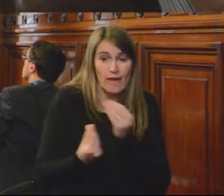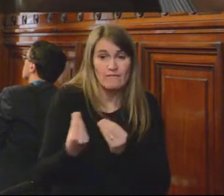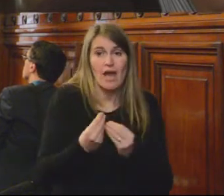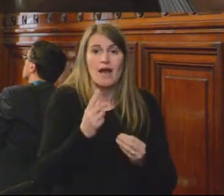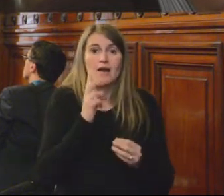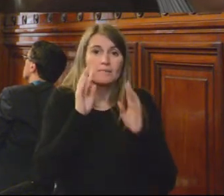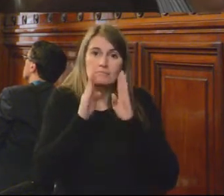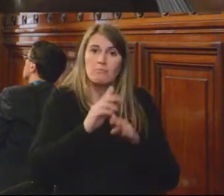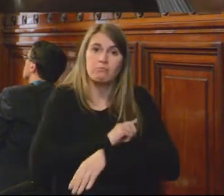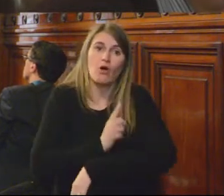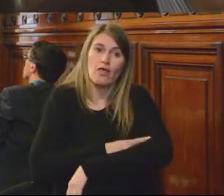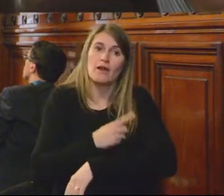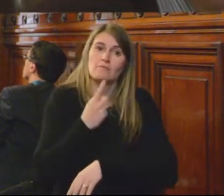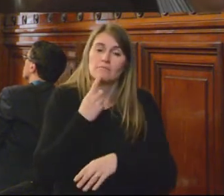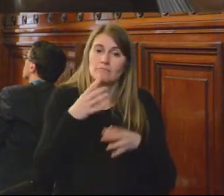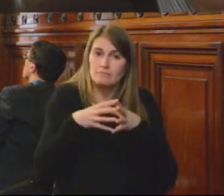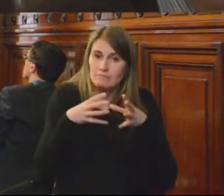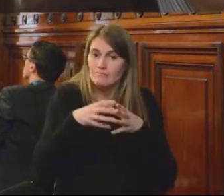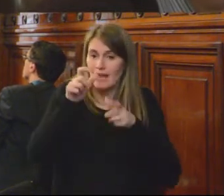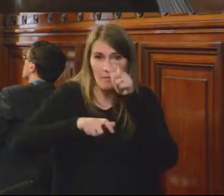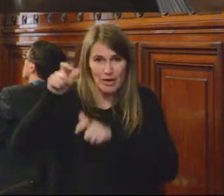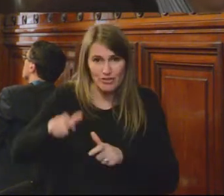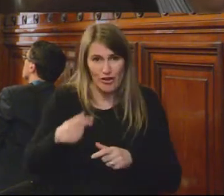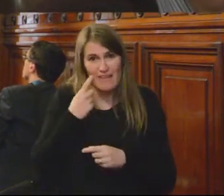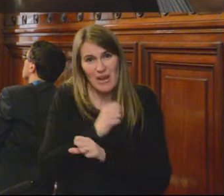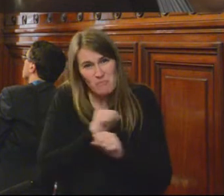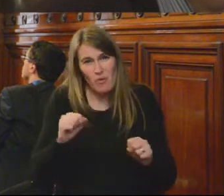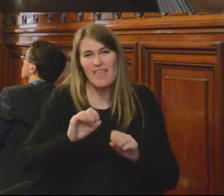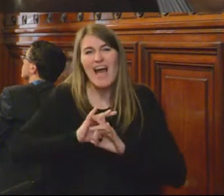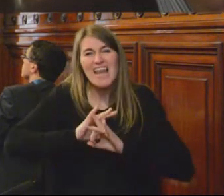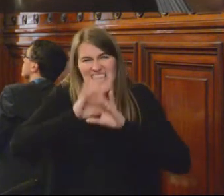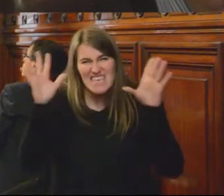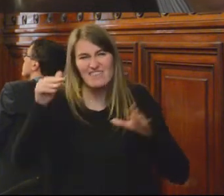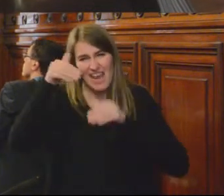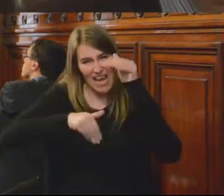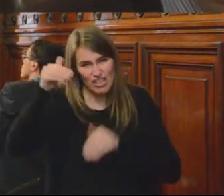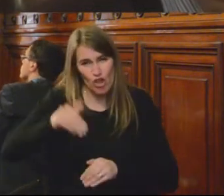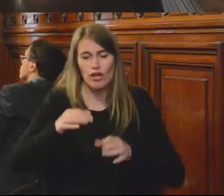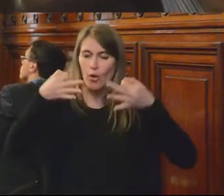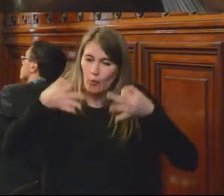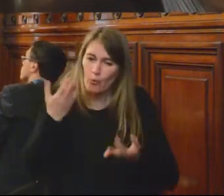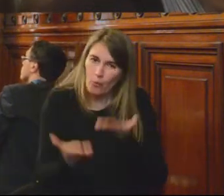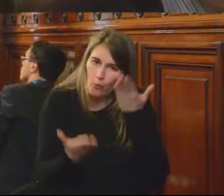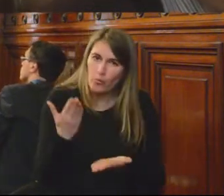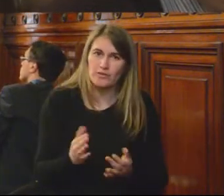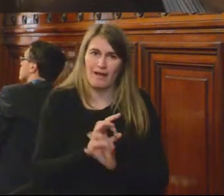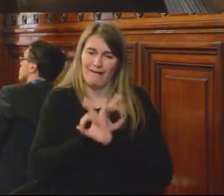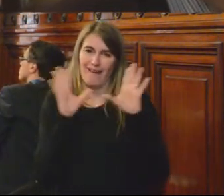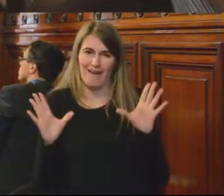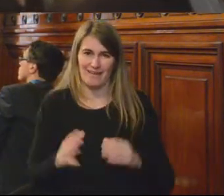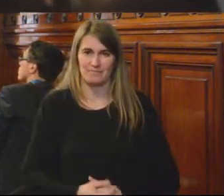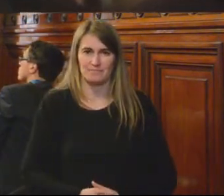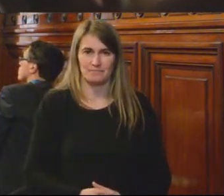darse las condiciones que permitan celebrar elecciones libres, justas y transparentes en Venezuela.